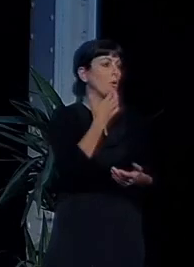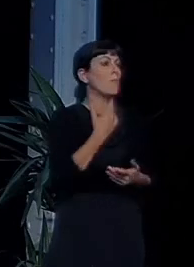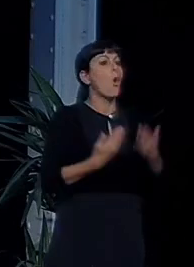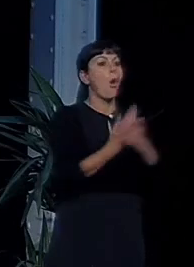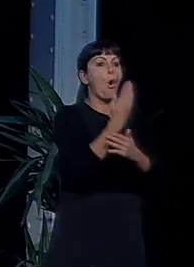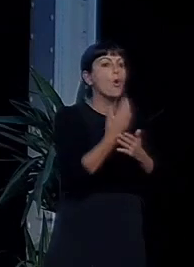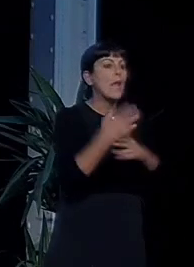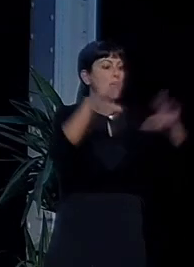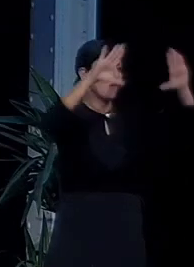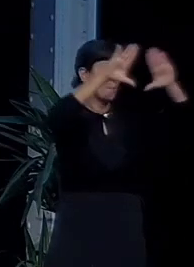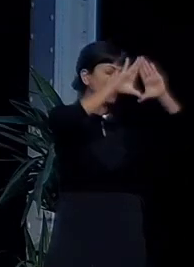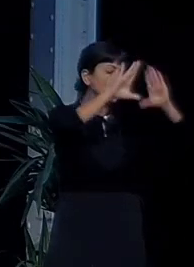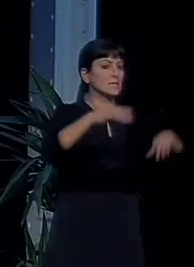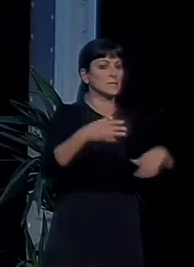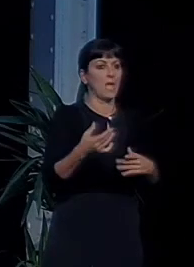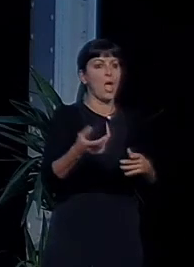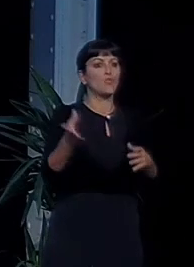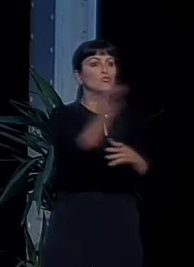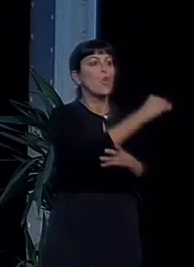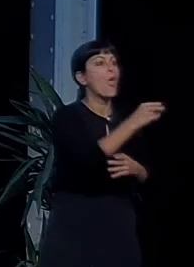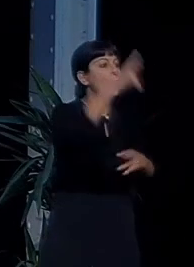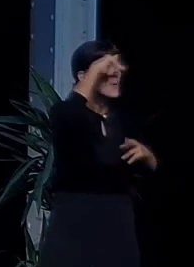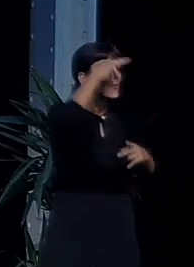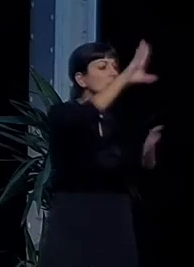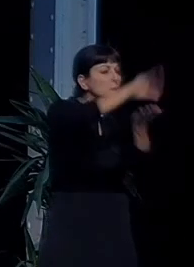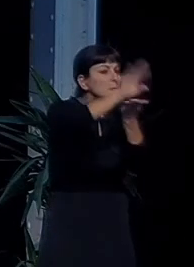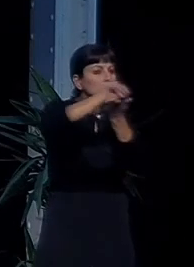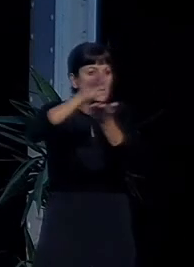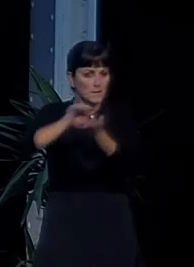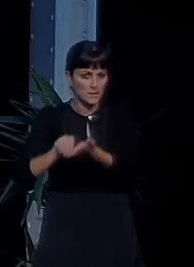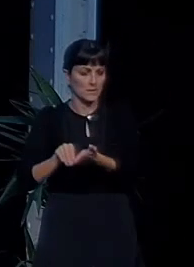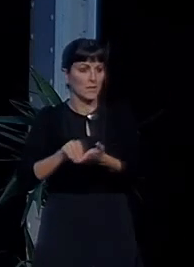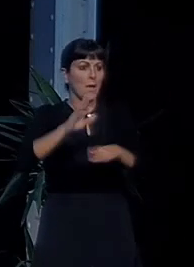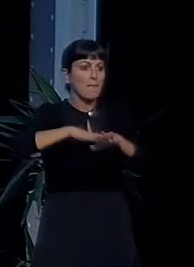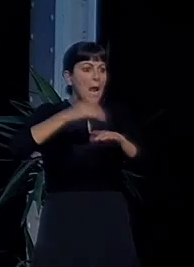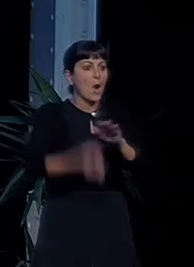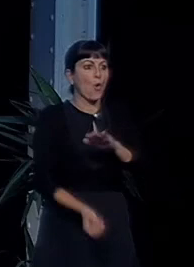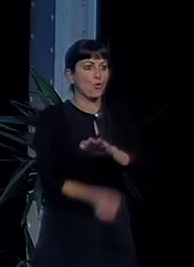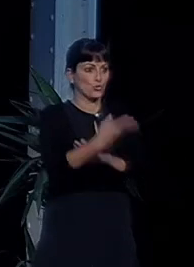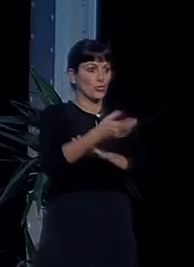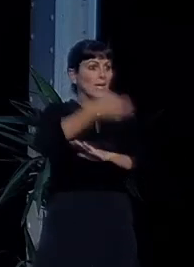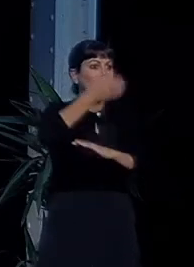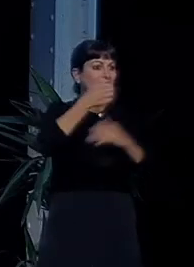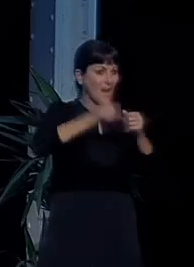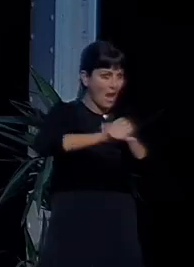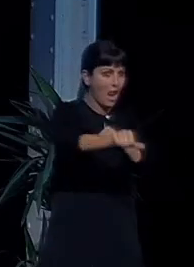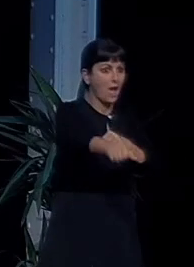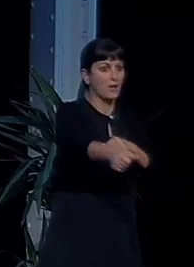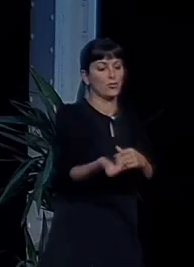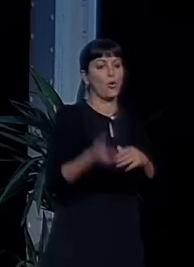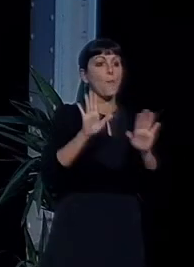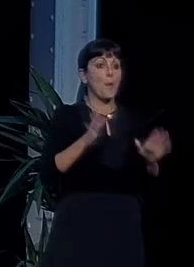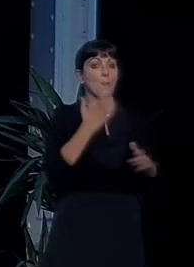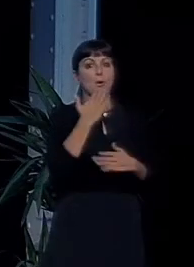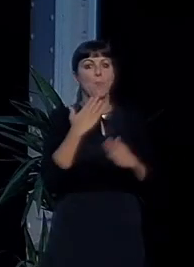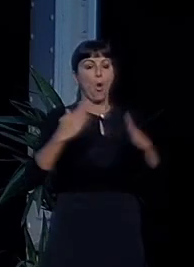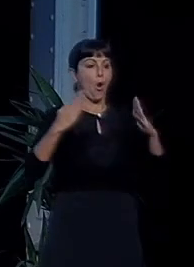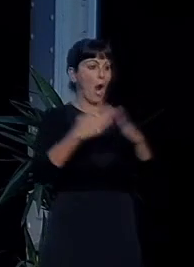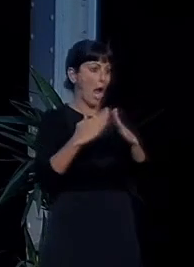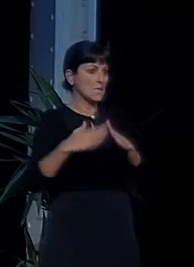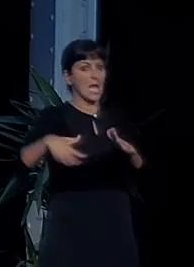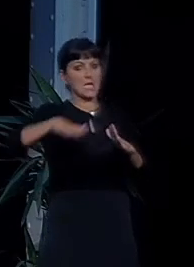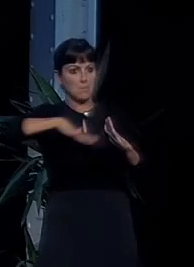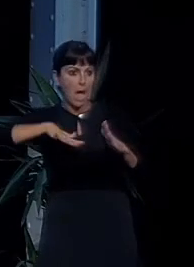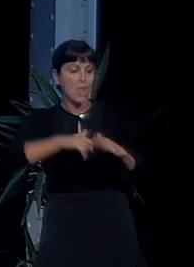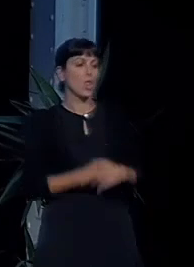nuestras preocupaciones, nuestras contradicciones, son espacios de construir relato, pero hay espacios de construir relato en nuestra casa, hay espacios de